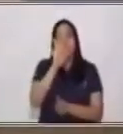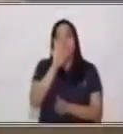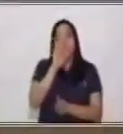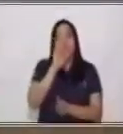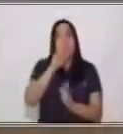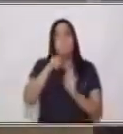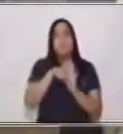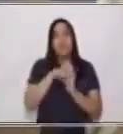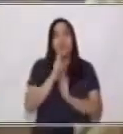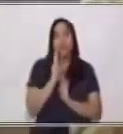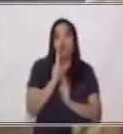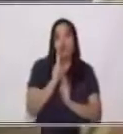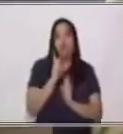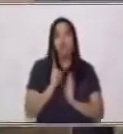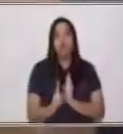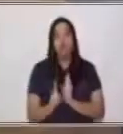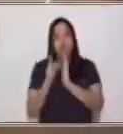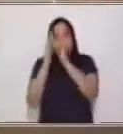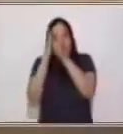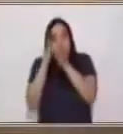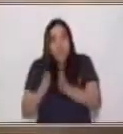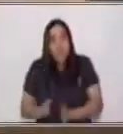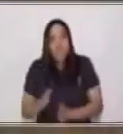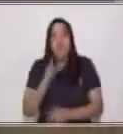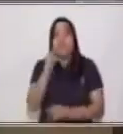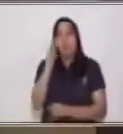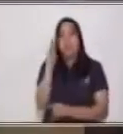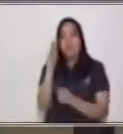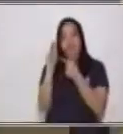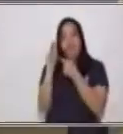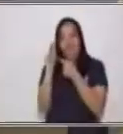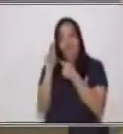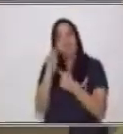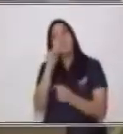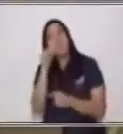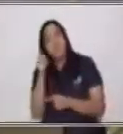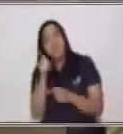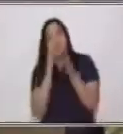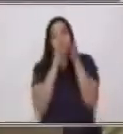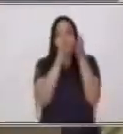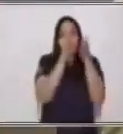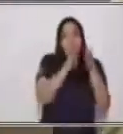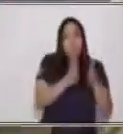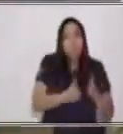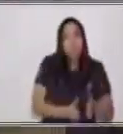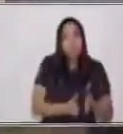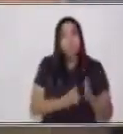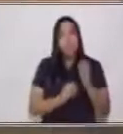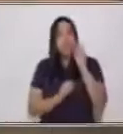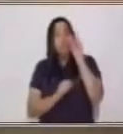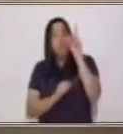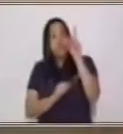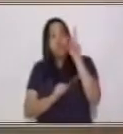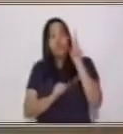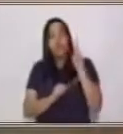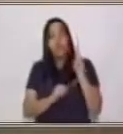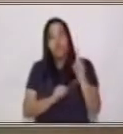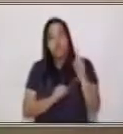a colocar en un mismo plano o en un mismo corchete, vamos a colocar la matriz